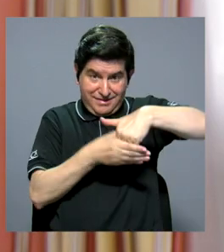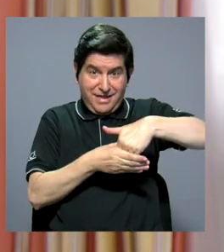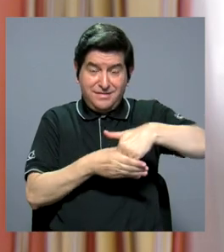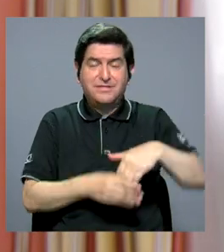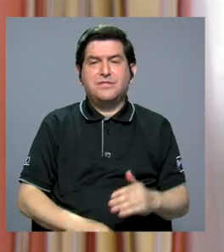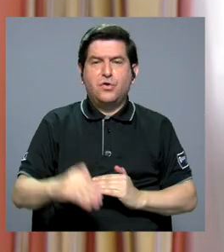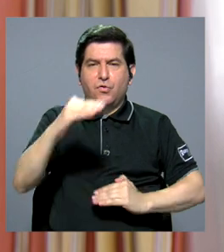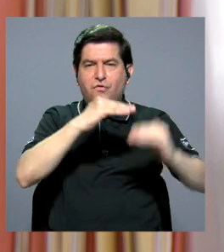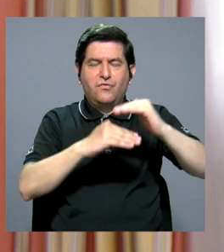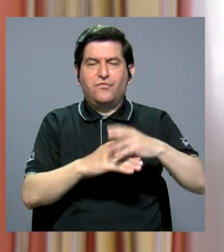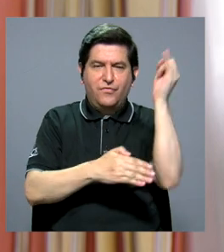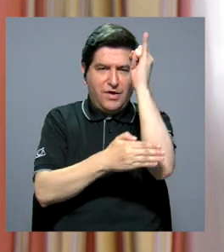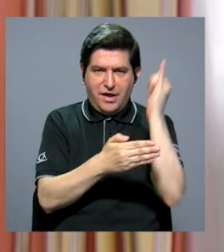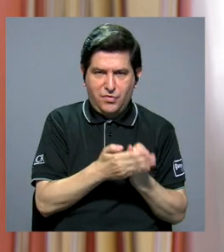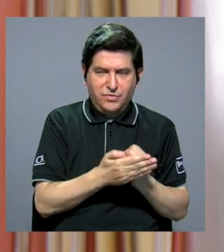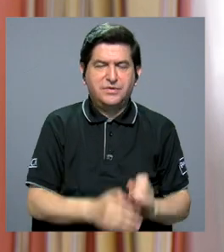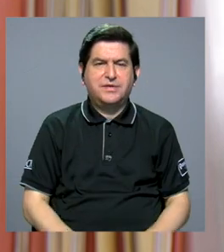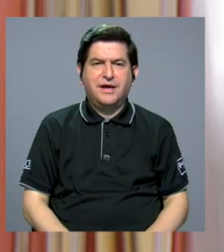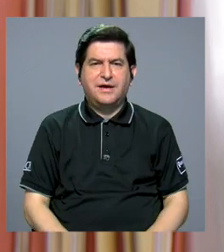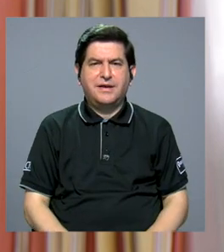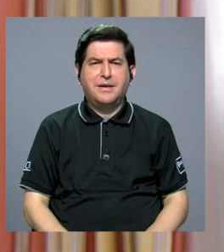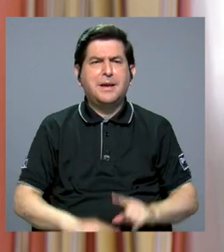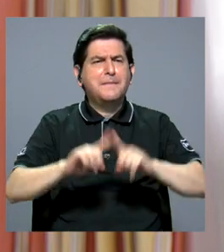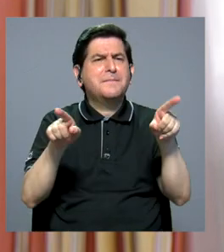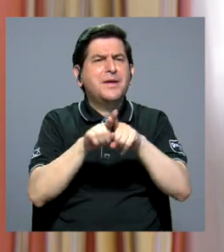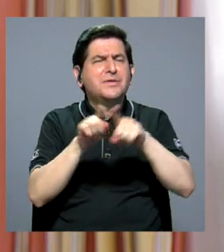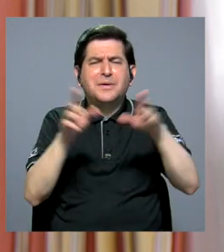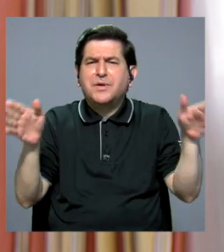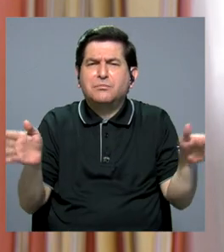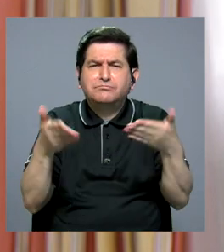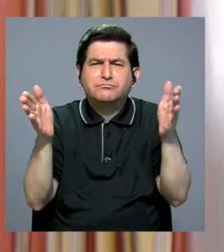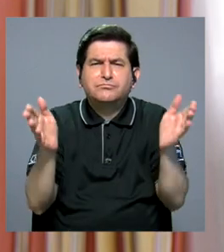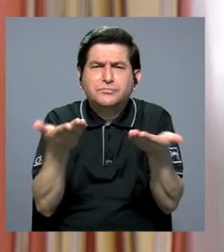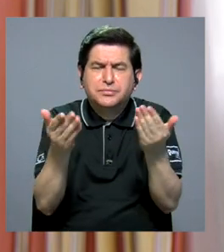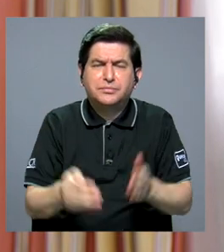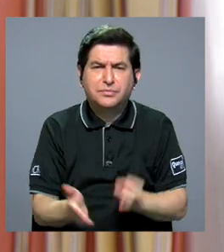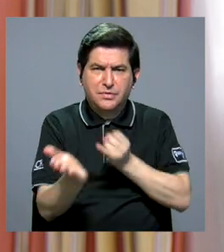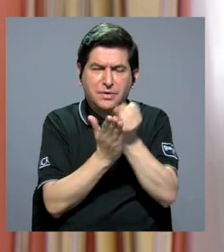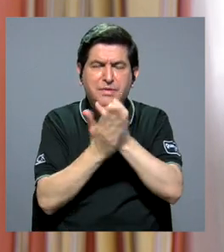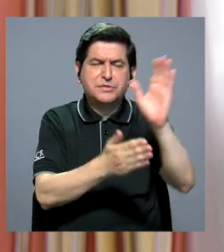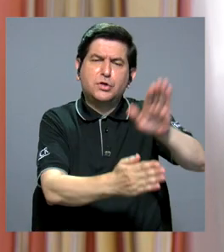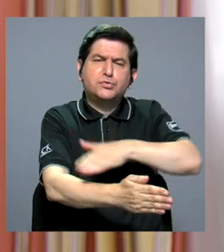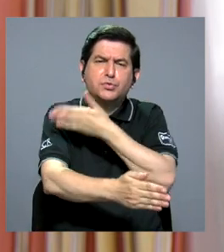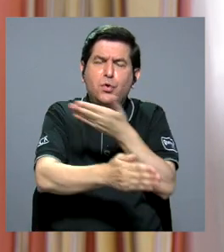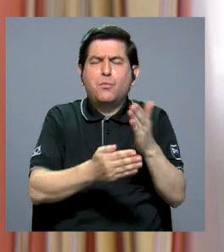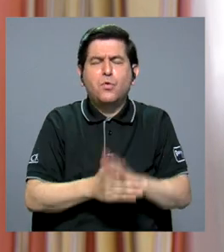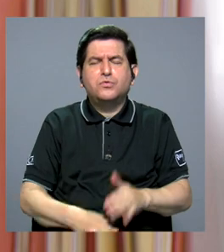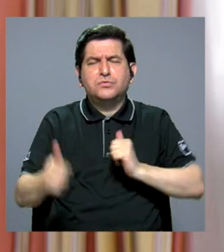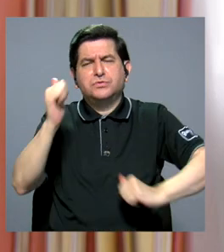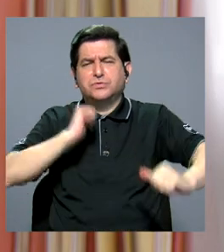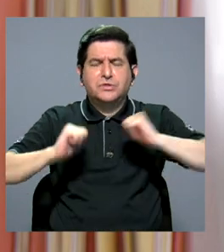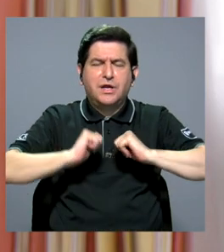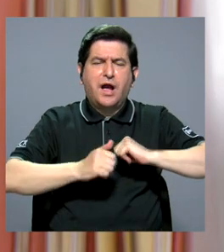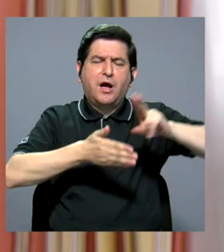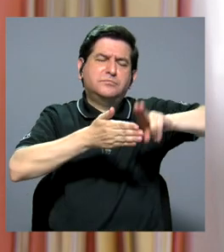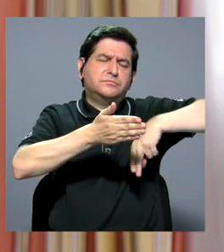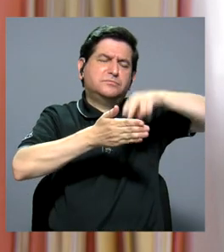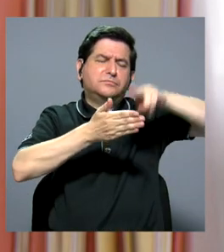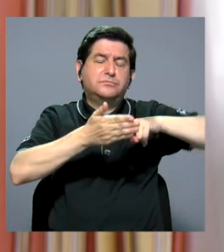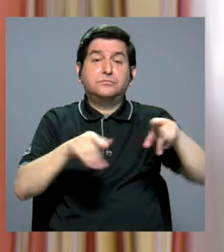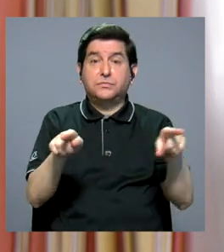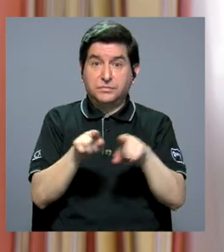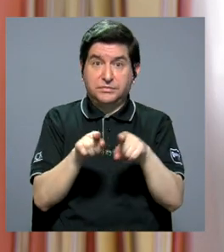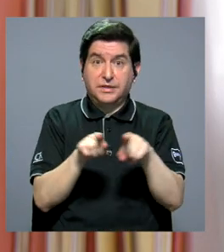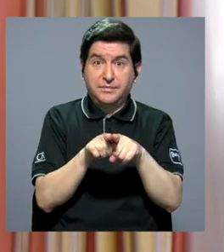Facultad de Artes. Aglutinar pero también estimularlas, estamos hablando de investigaciones en música, en dramáticas, en plásticas o